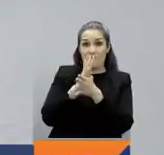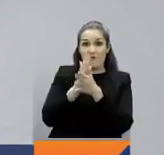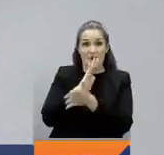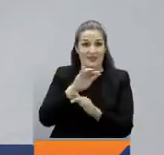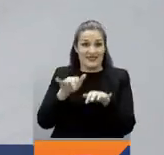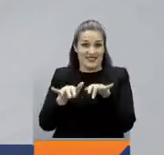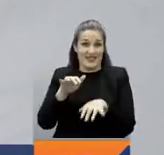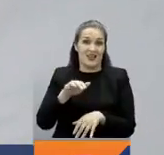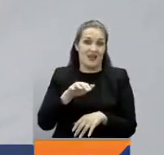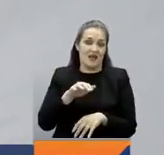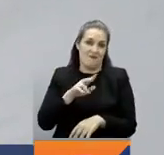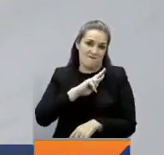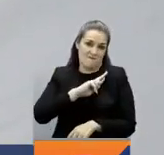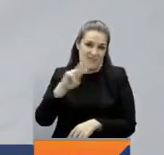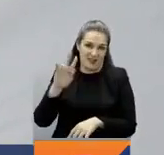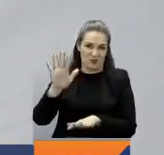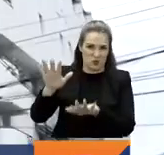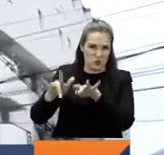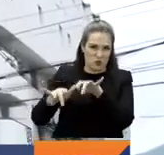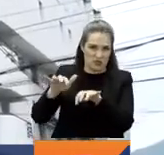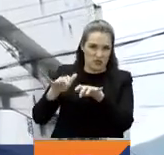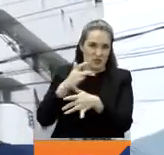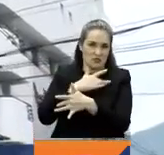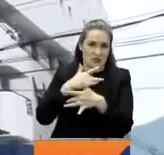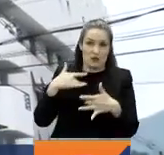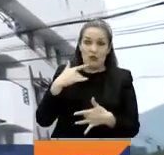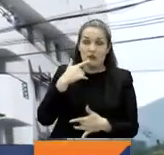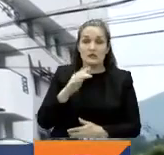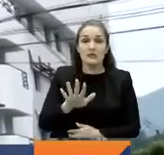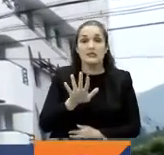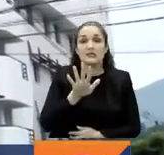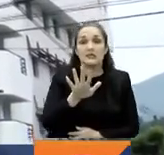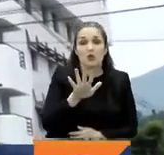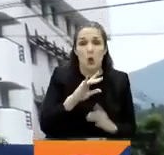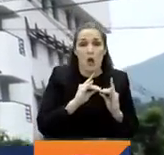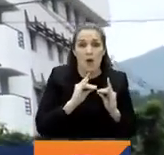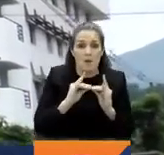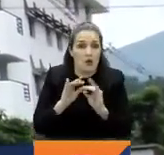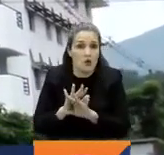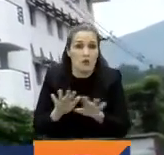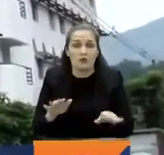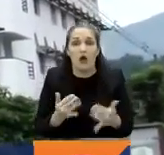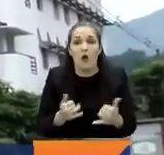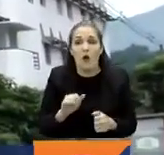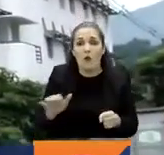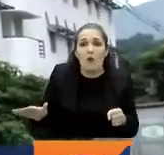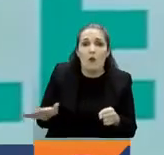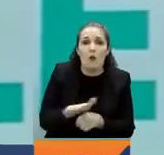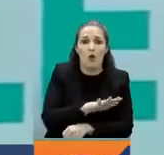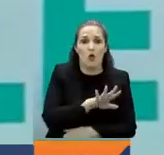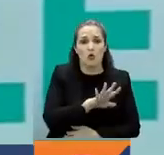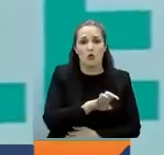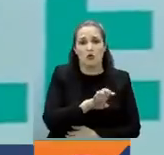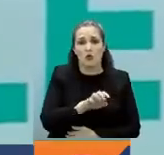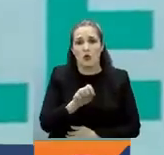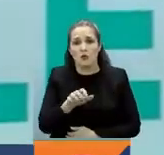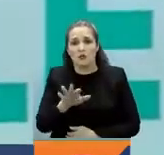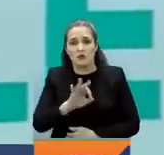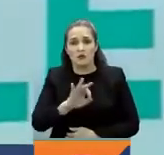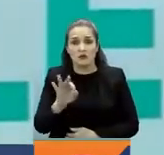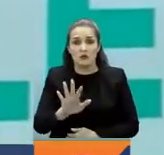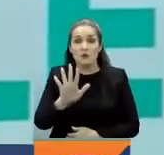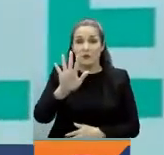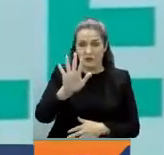Valle, solo hay 5 camas disponibles en la región. La ocupación llegó al 99,5%. Trabajamos en los 8 municipios